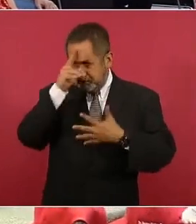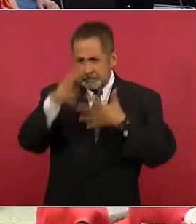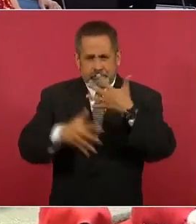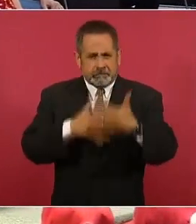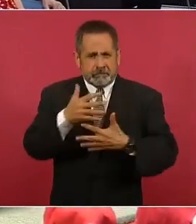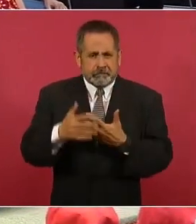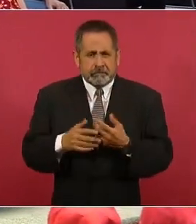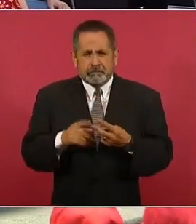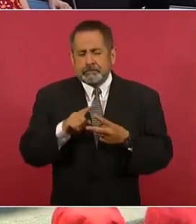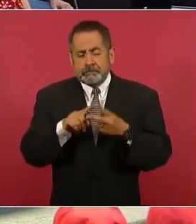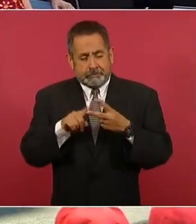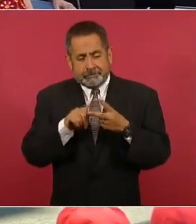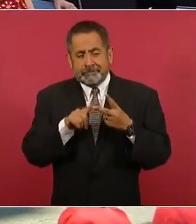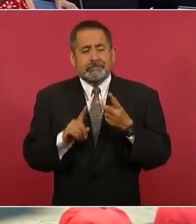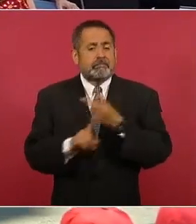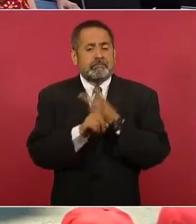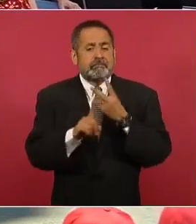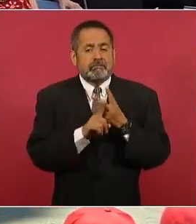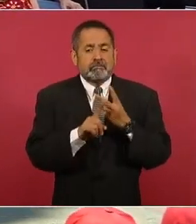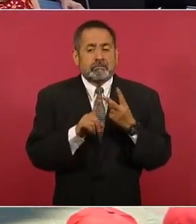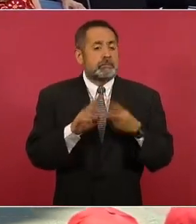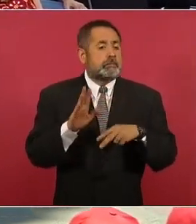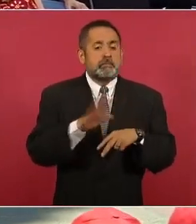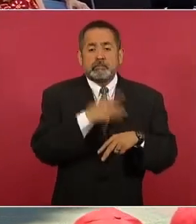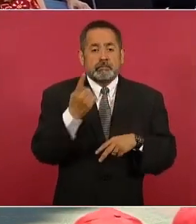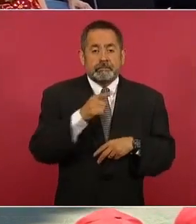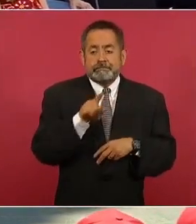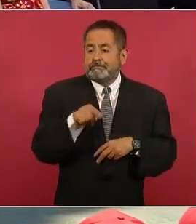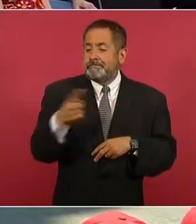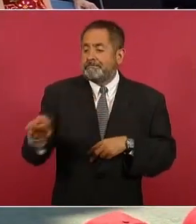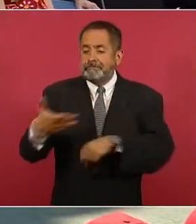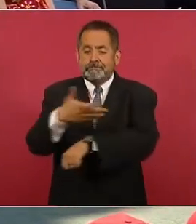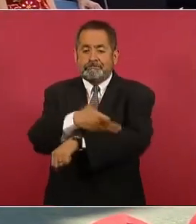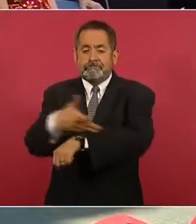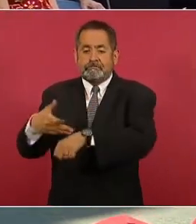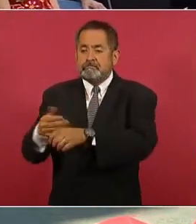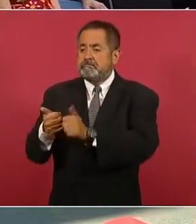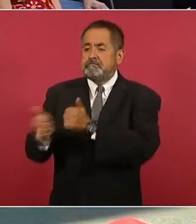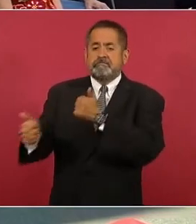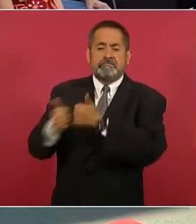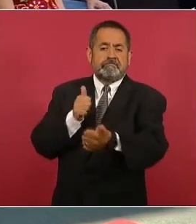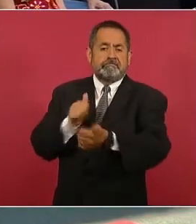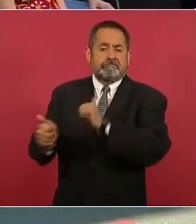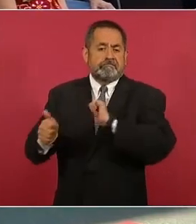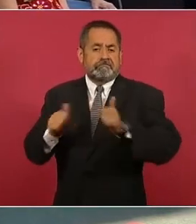tienen mucho que ver con la desintegración de las familias,